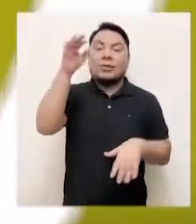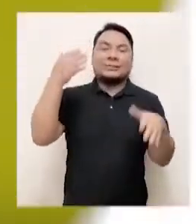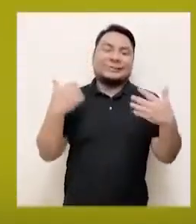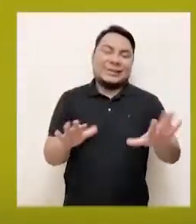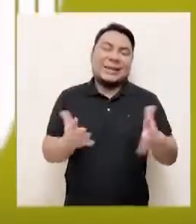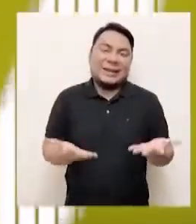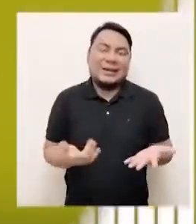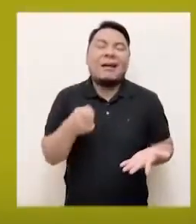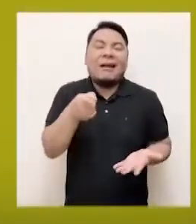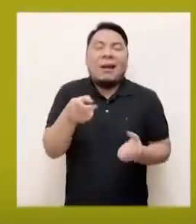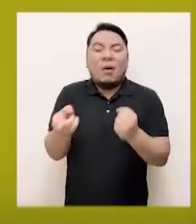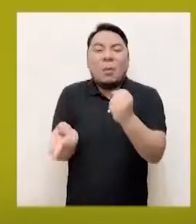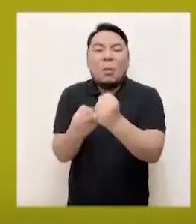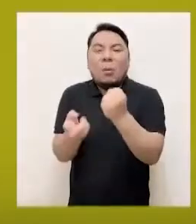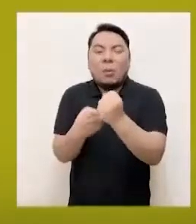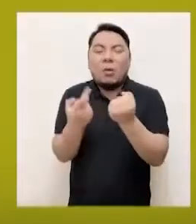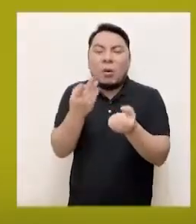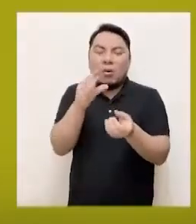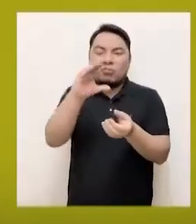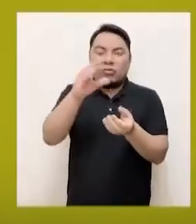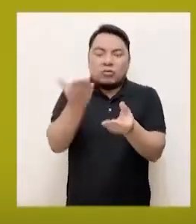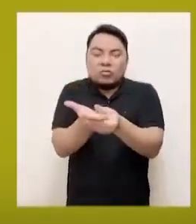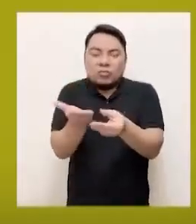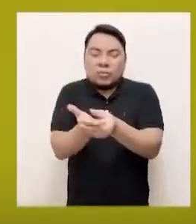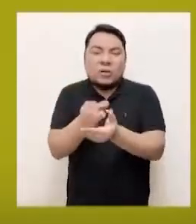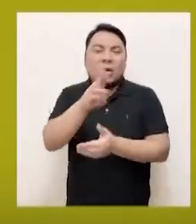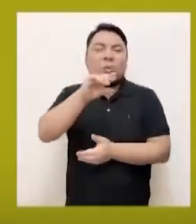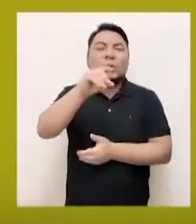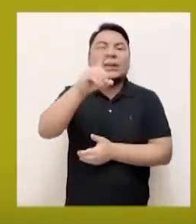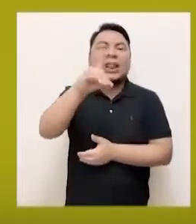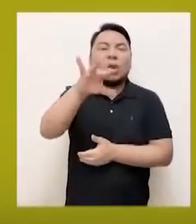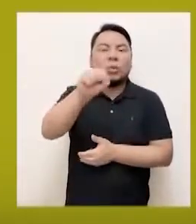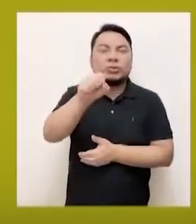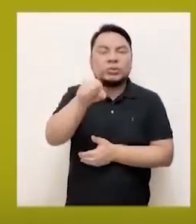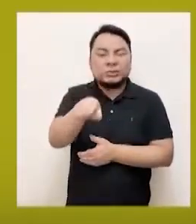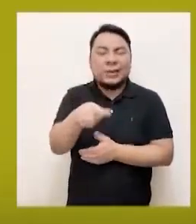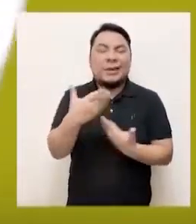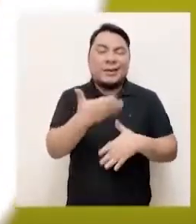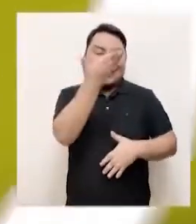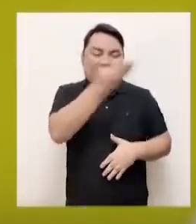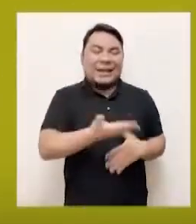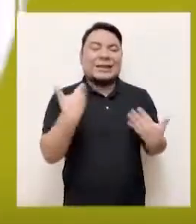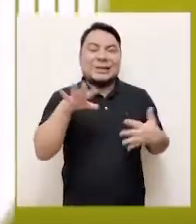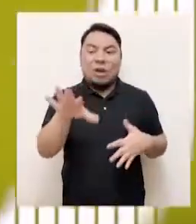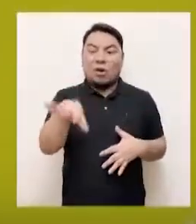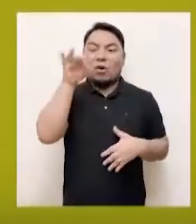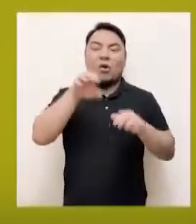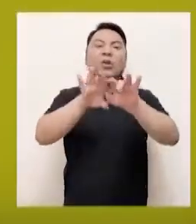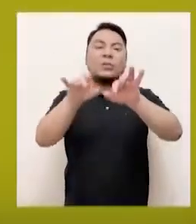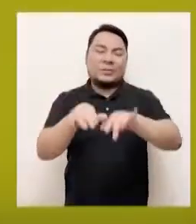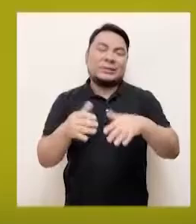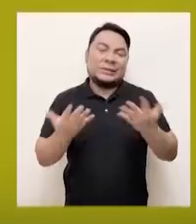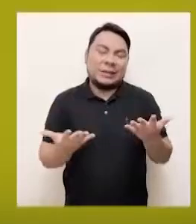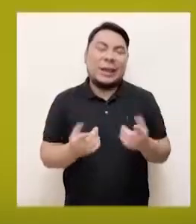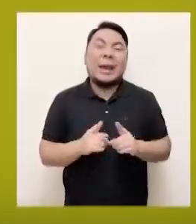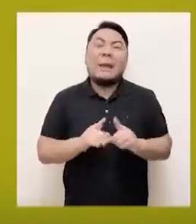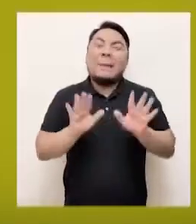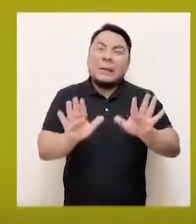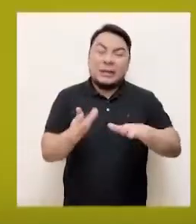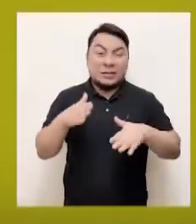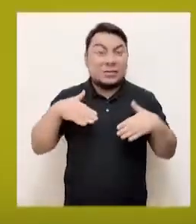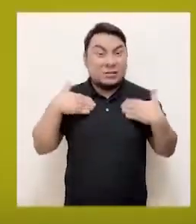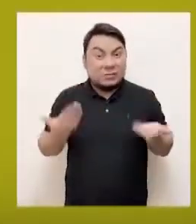computadora, llega a encontrarlo. Estaba guardado dentro de una carpeta de Windows. Ahora Carlos ya tiene su documento en la